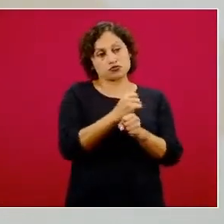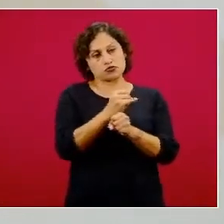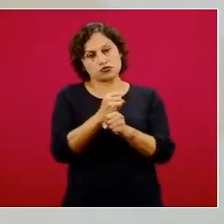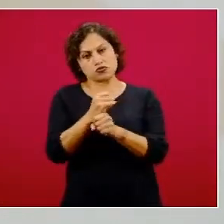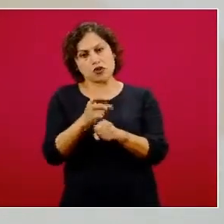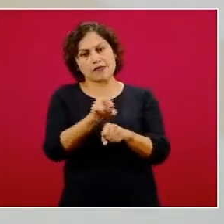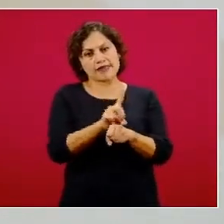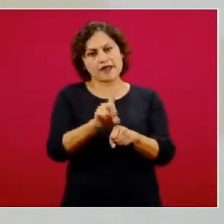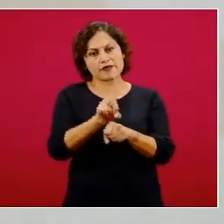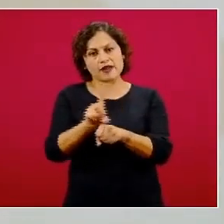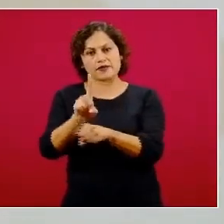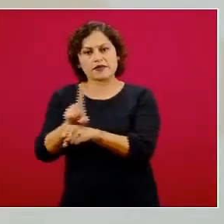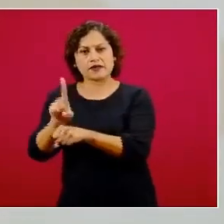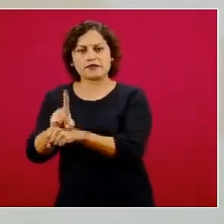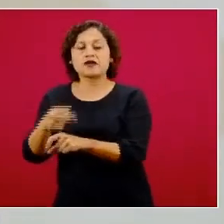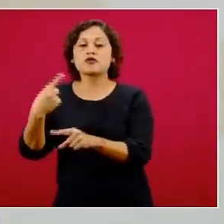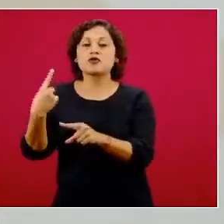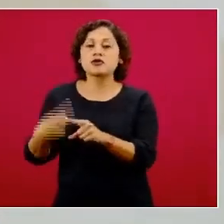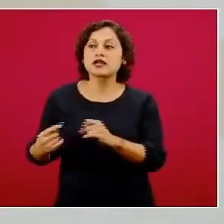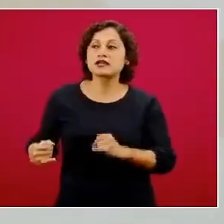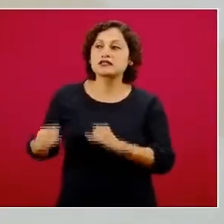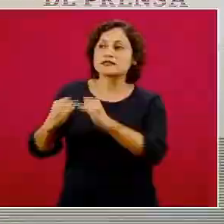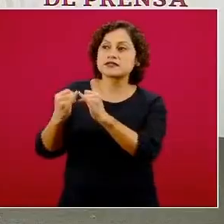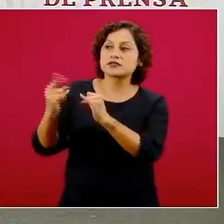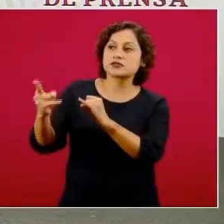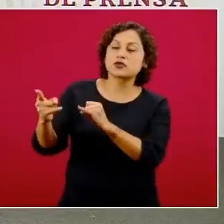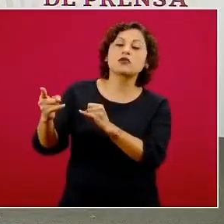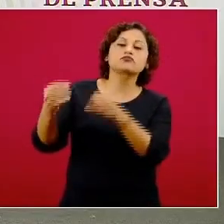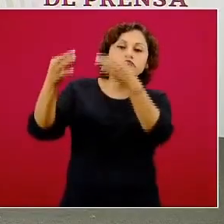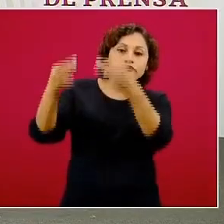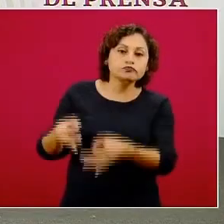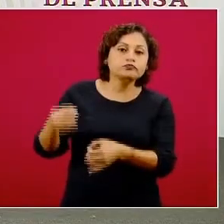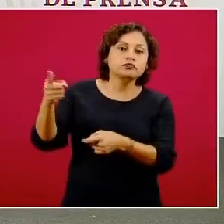la información a través de la fuente oficial, que es nuestro Servicio